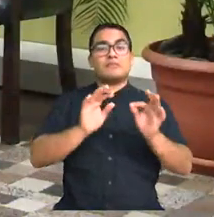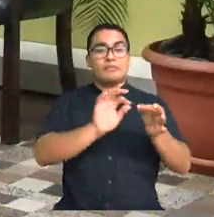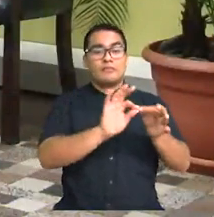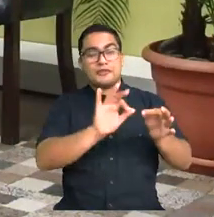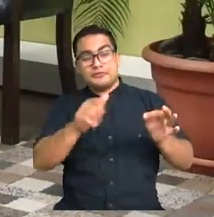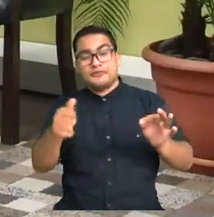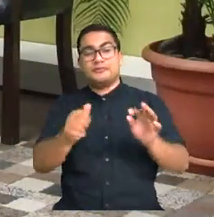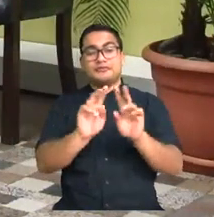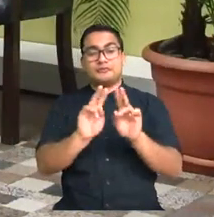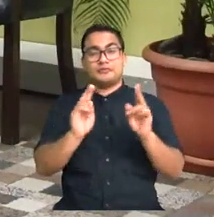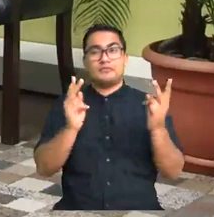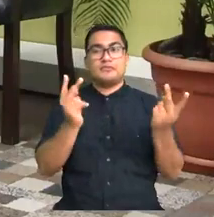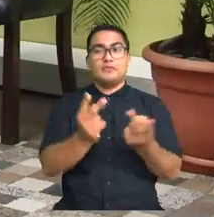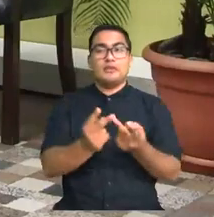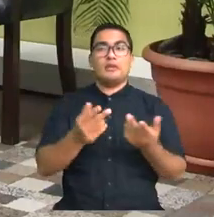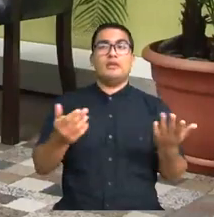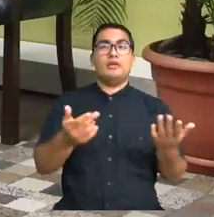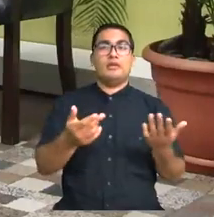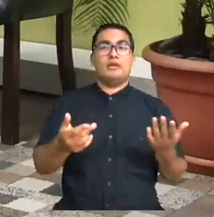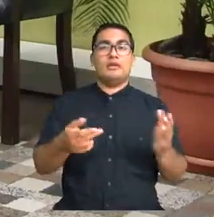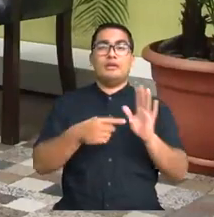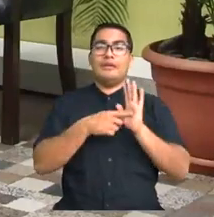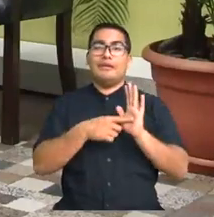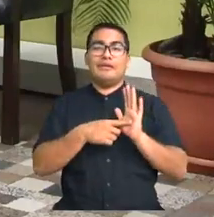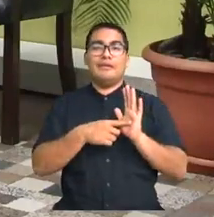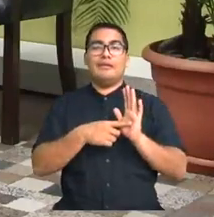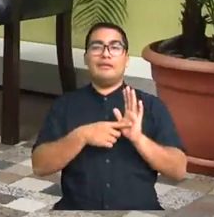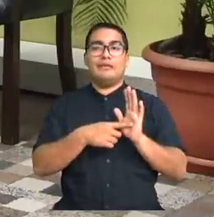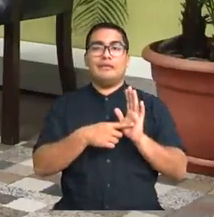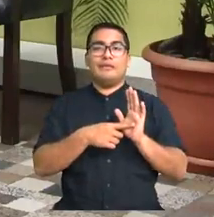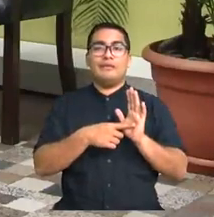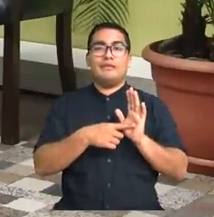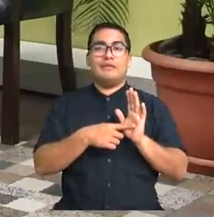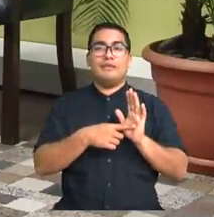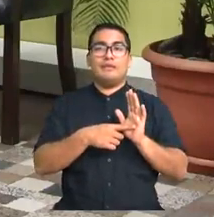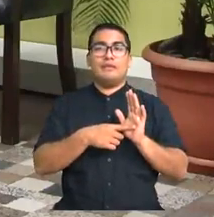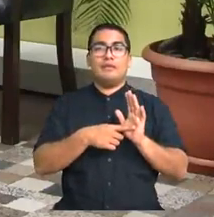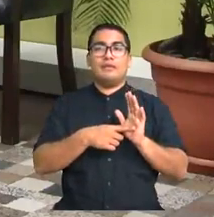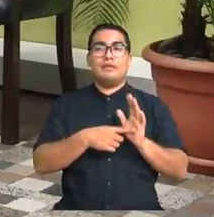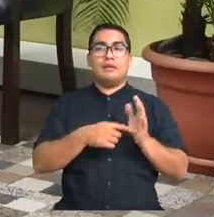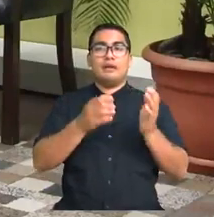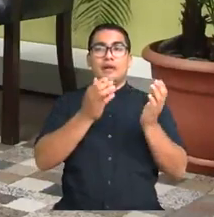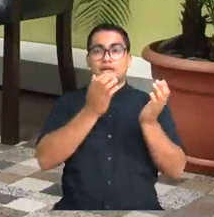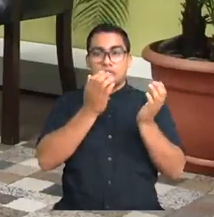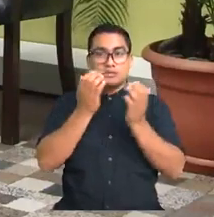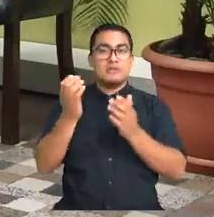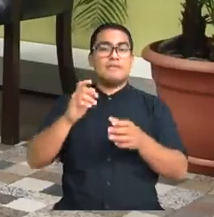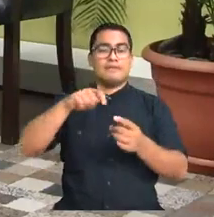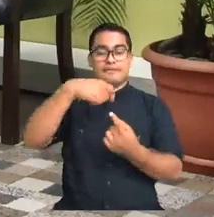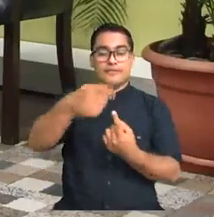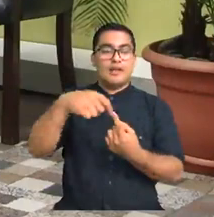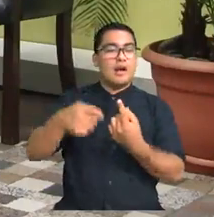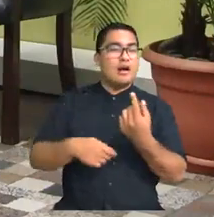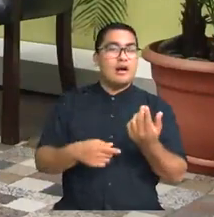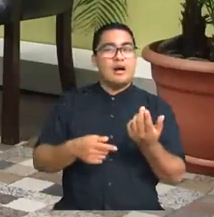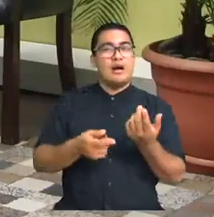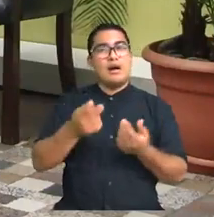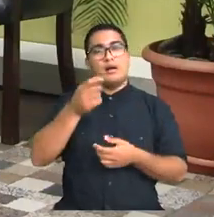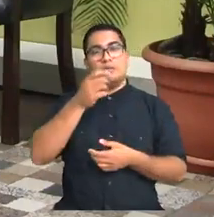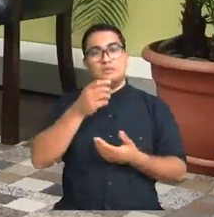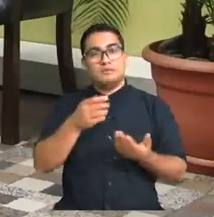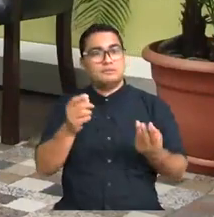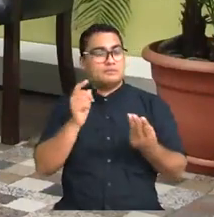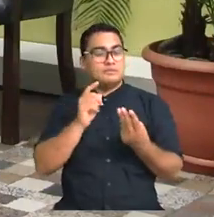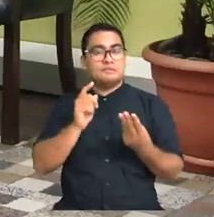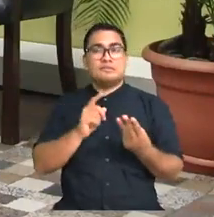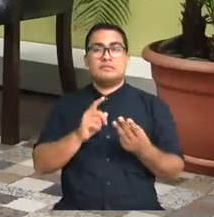verduras, antioxidantes, hablando de lo que es sandía, banano, ese tipo de frutas que tienen